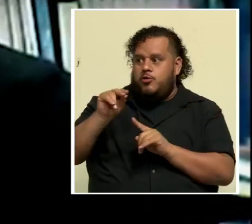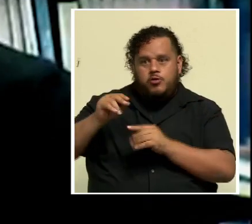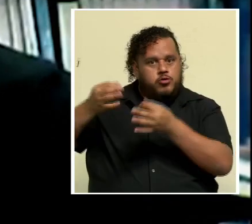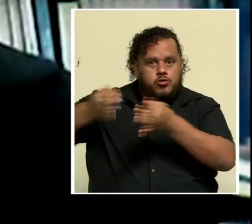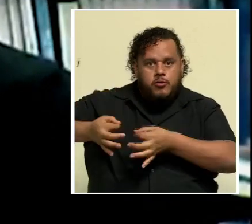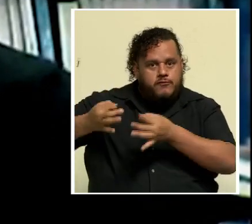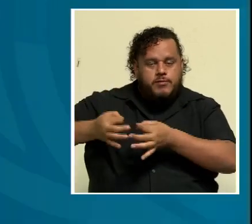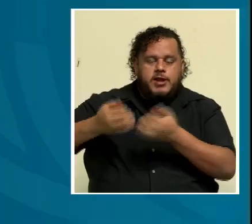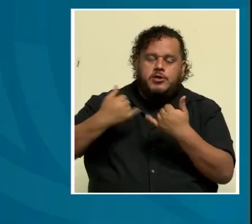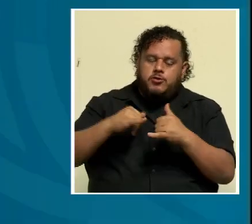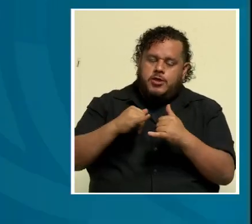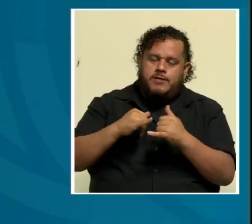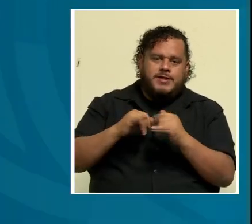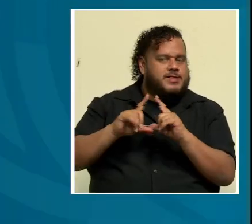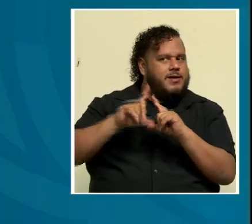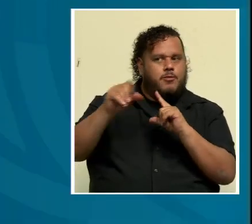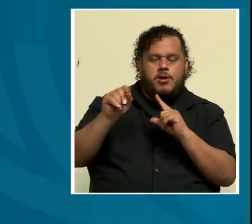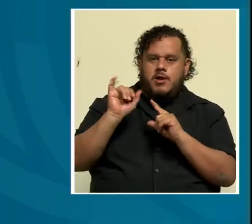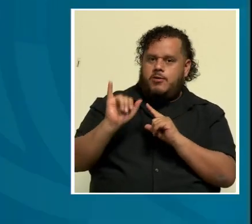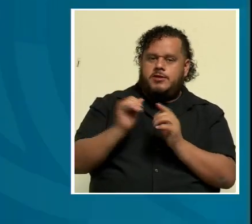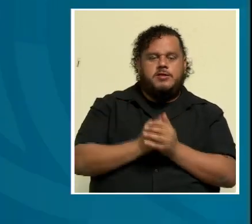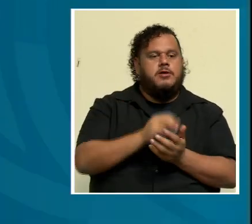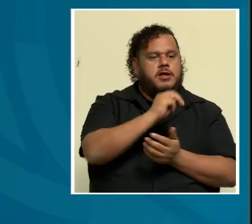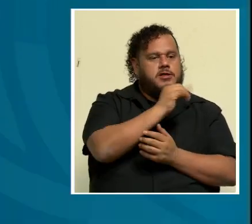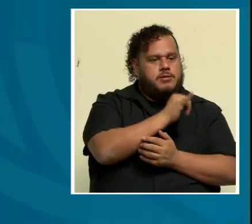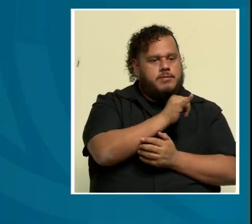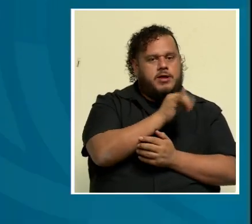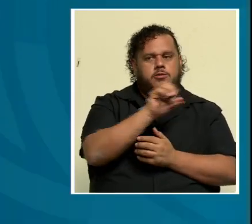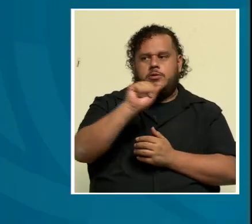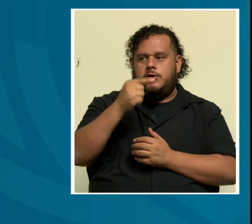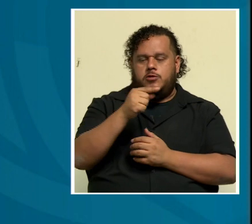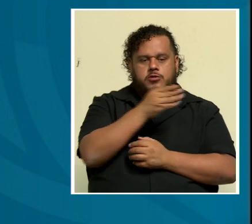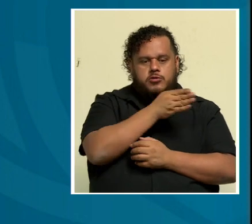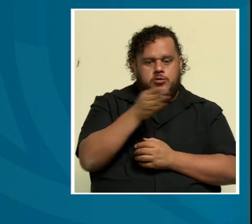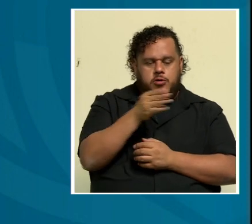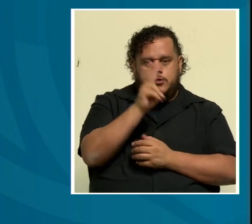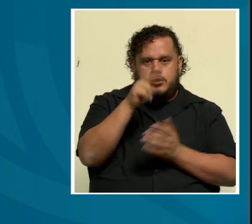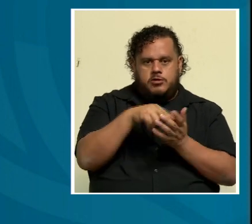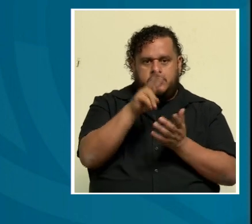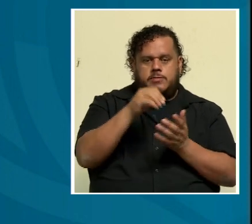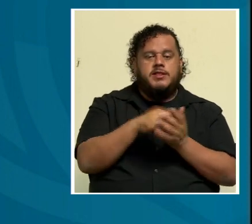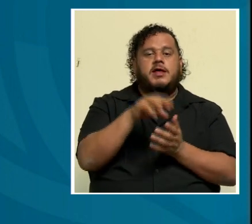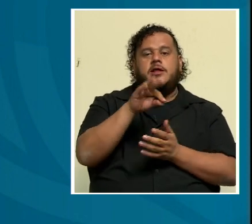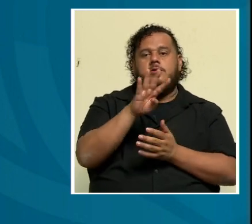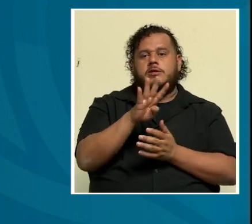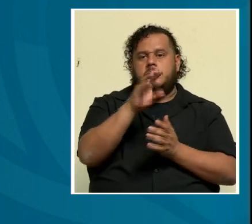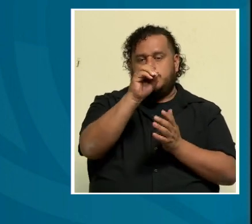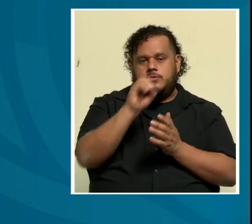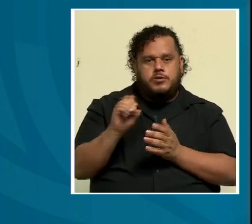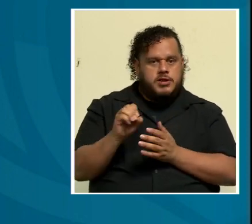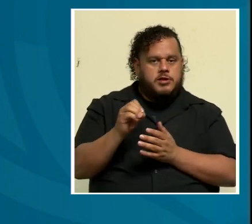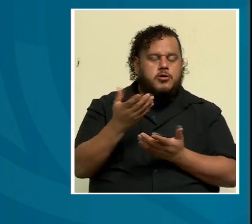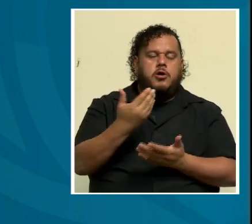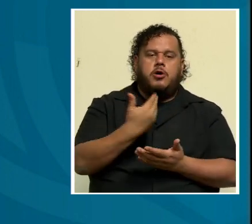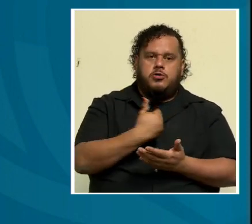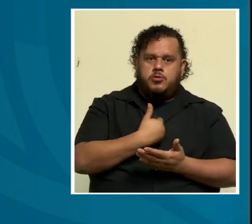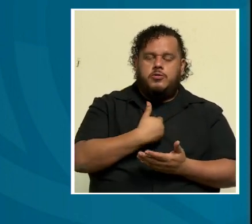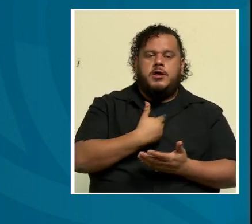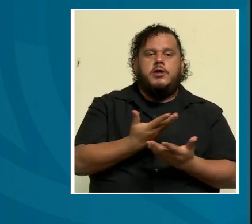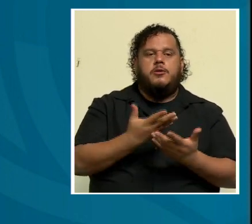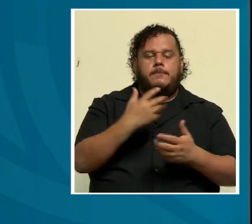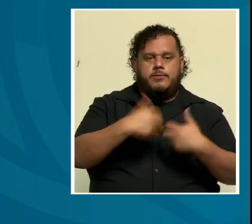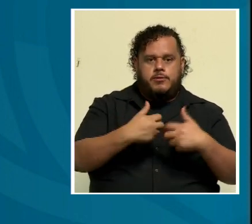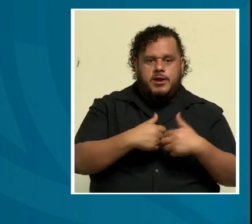están largo de eso. Entre mayo y agosto del 2020, el 94% de las empresas en el país sufrieron las consecuencias de la